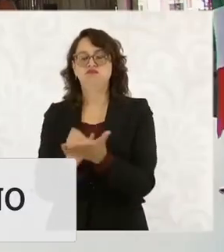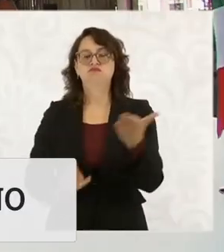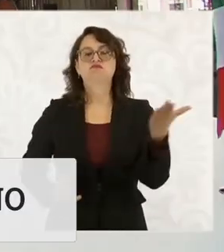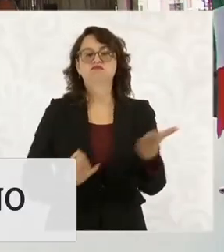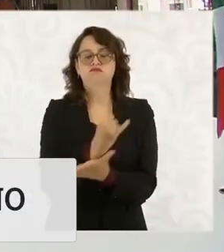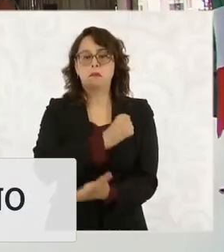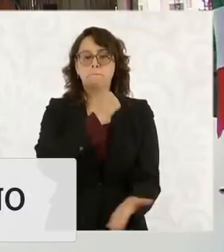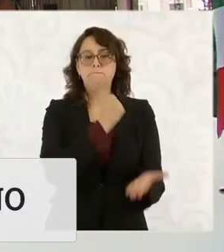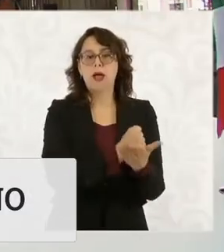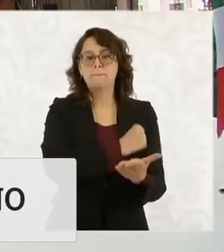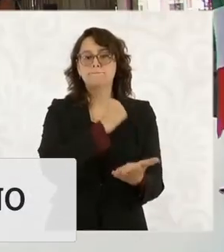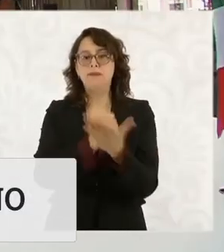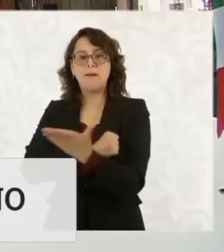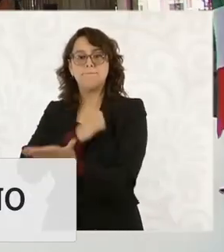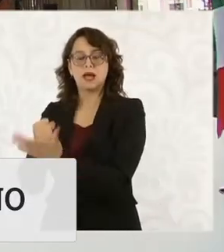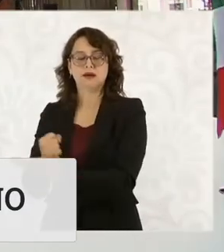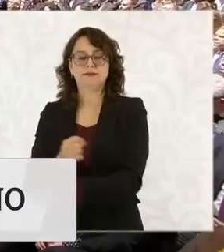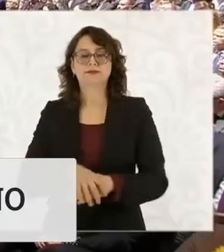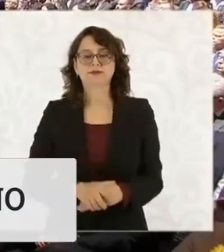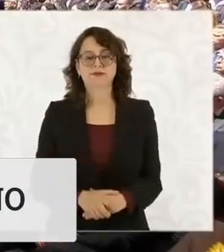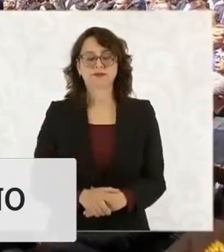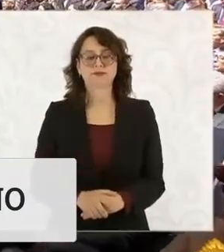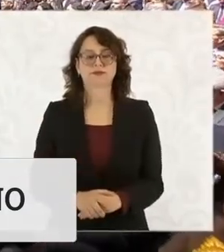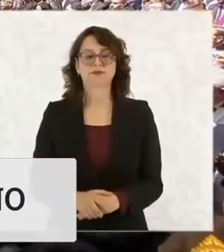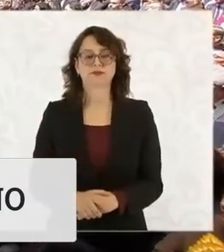reformas históricas.